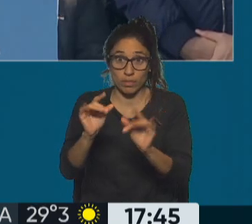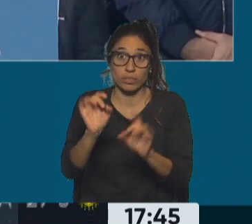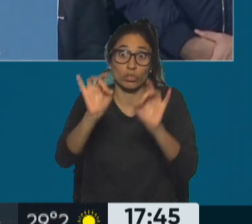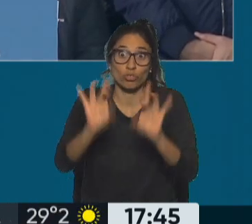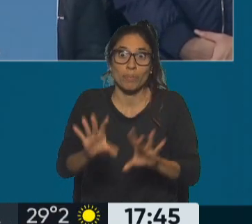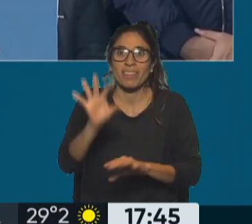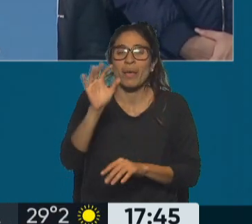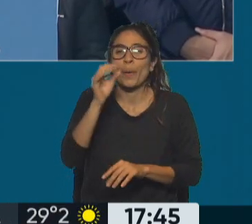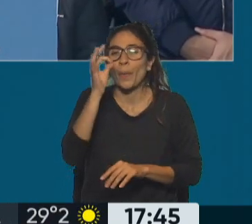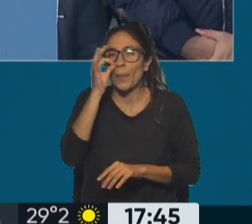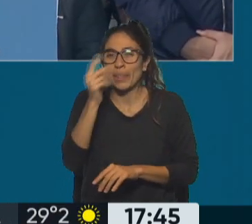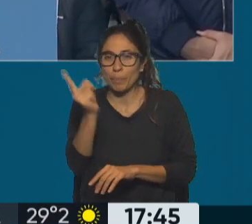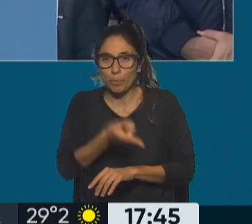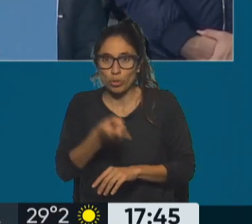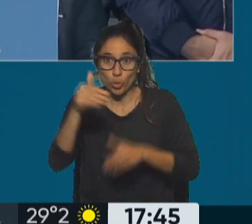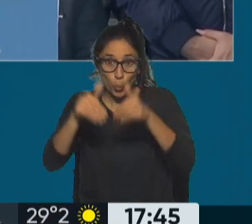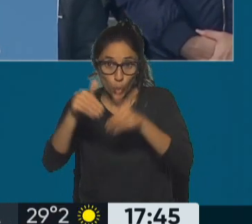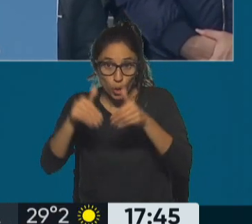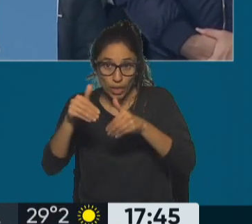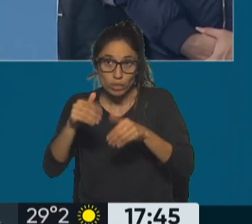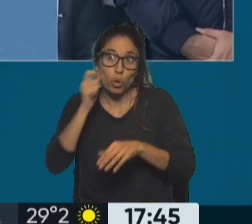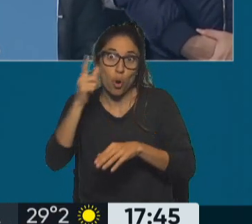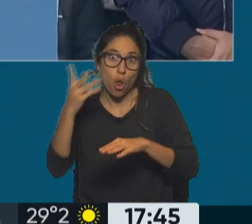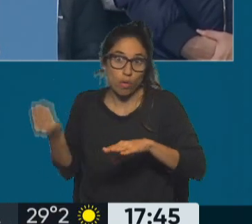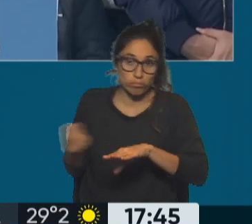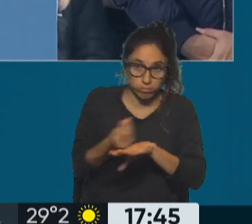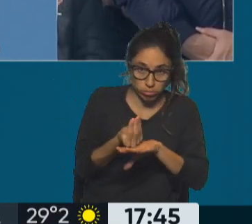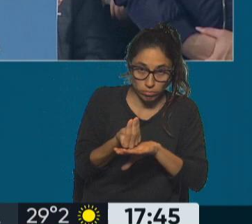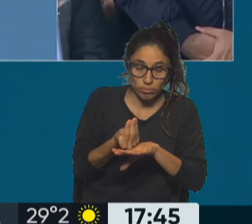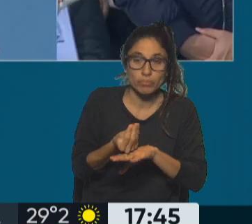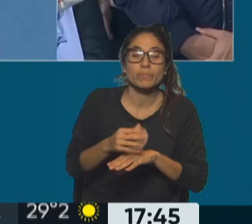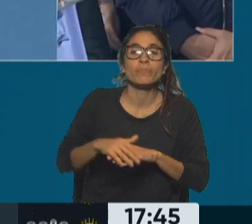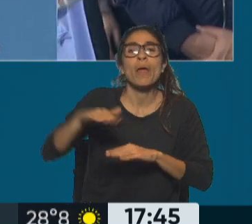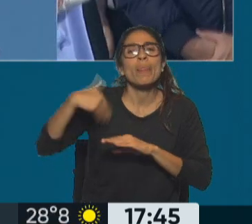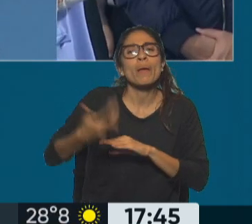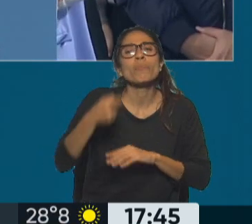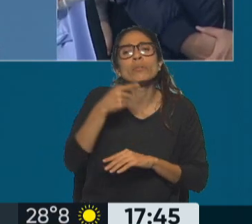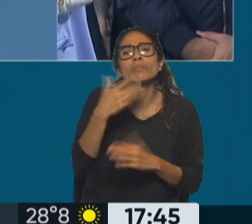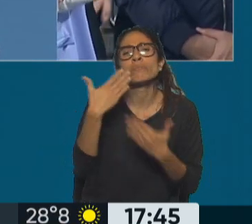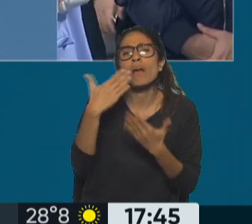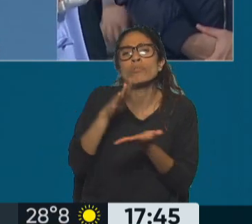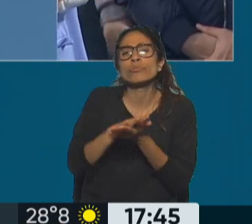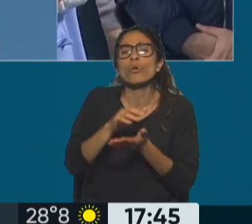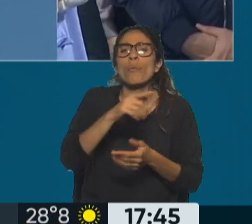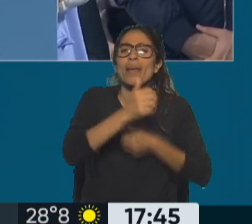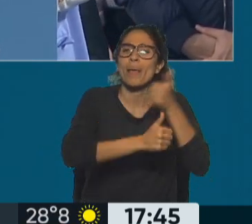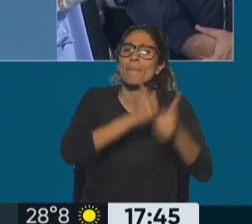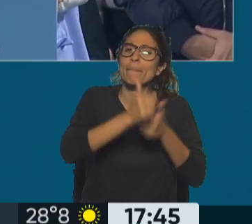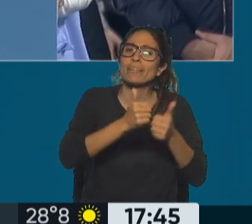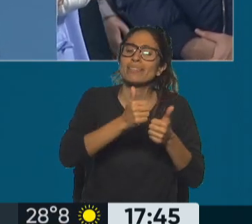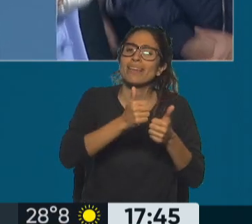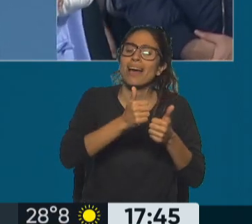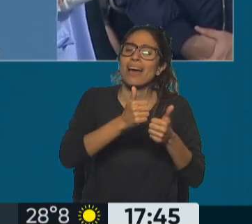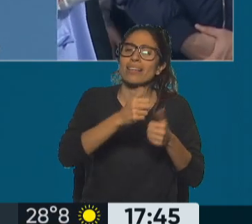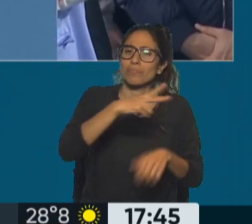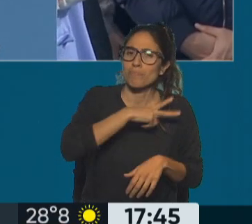pero también hizo referencia a esto de las privatizaciones, por un lado, y también de que en la Argentina del comienzo de Néstor